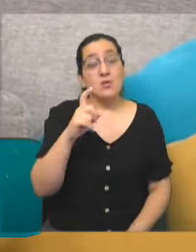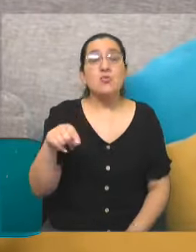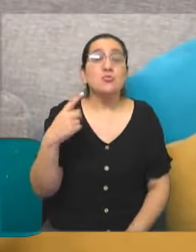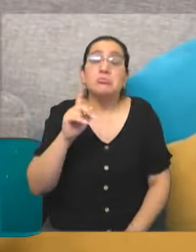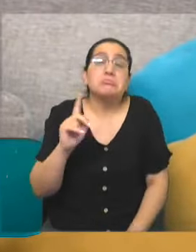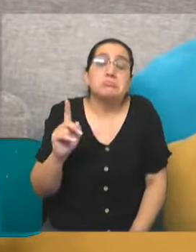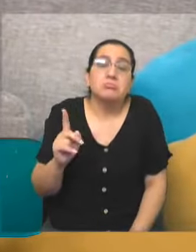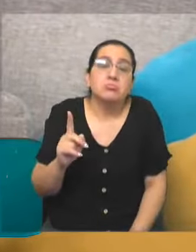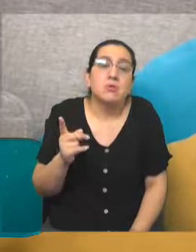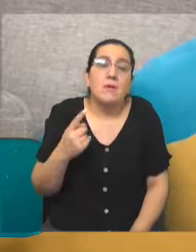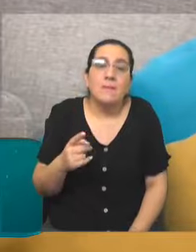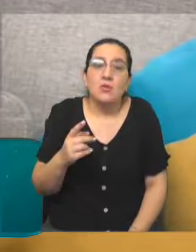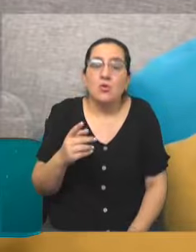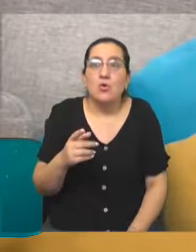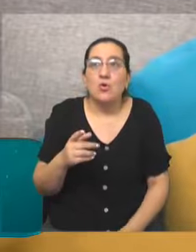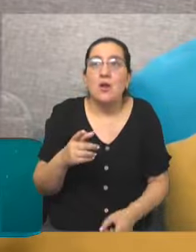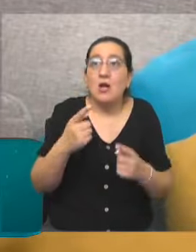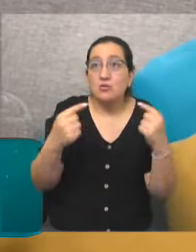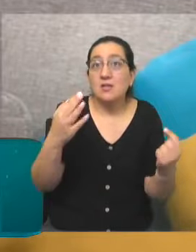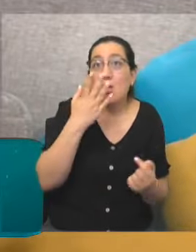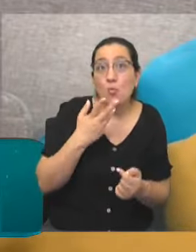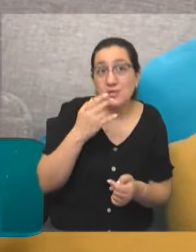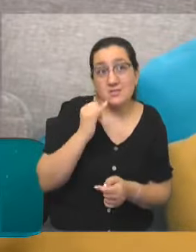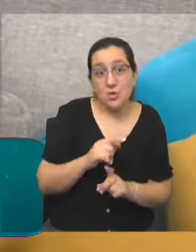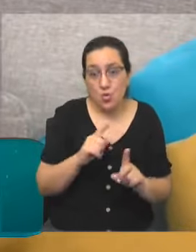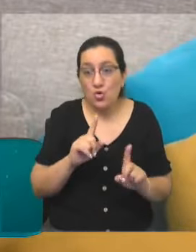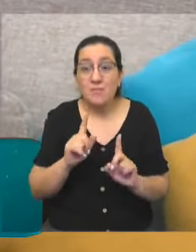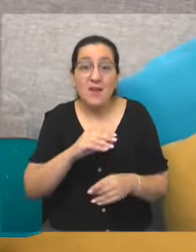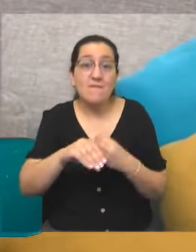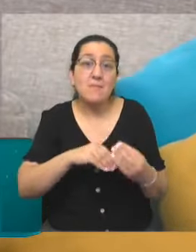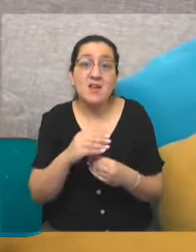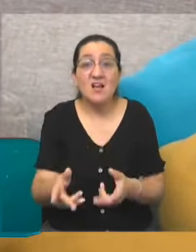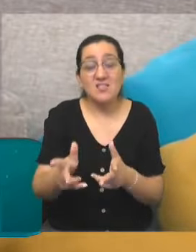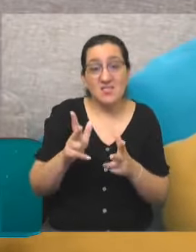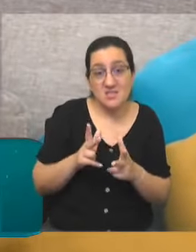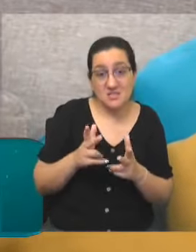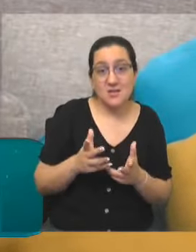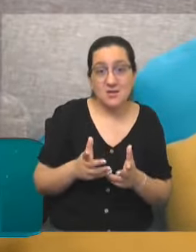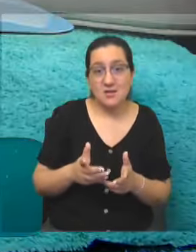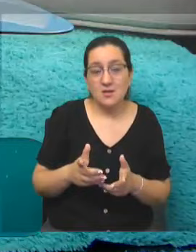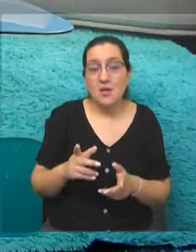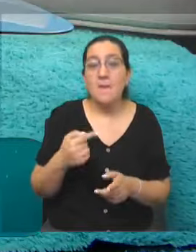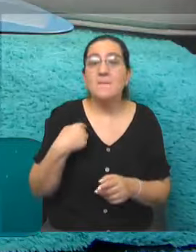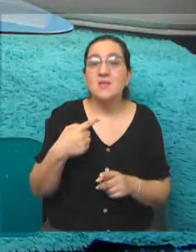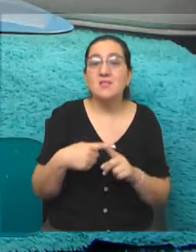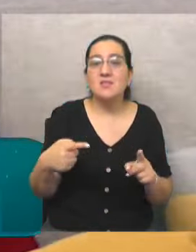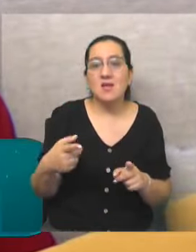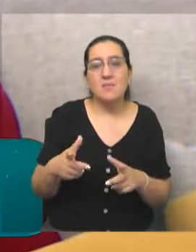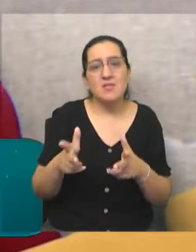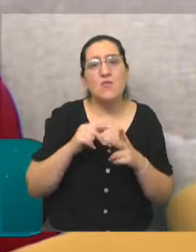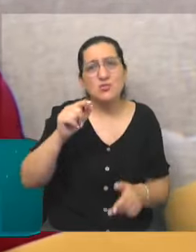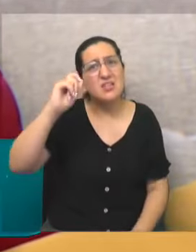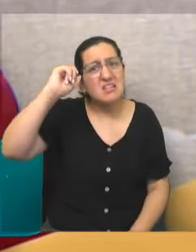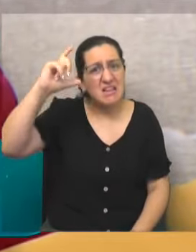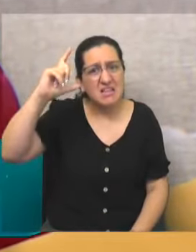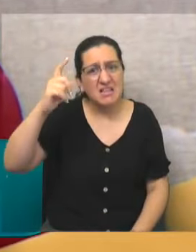en juego, de lo que te gusta, lo que no te gusta, la familia, qué te dicen, qué no te dicen, cómo te acompañan. Una tía me dijo, eso es miedo. Tan inteligente, ¿por qué